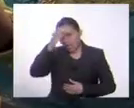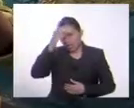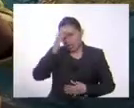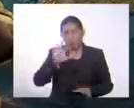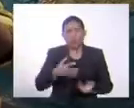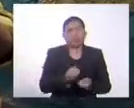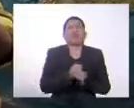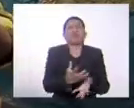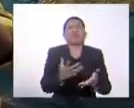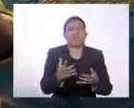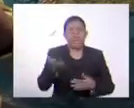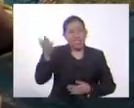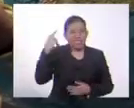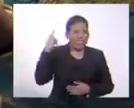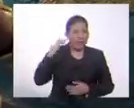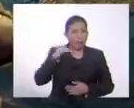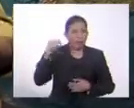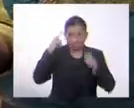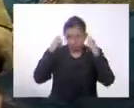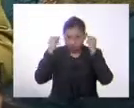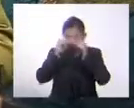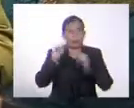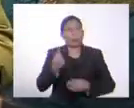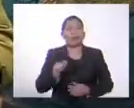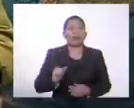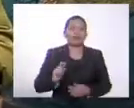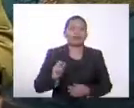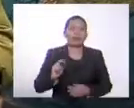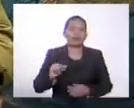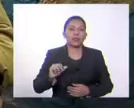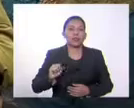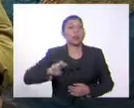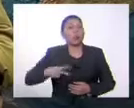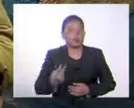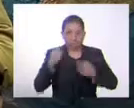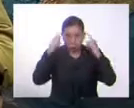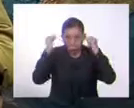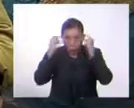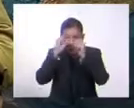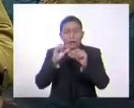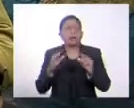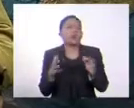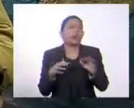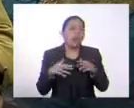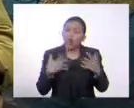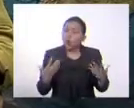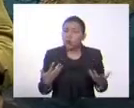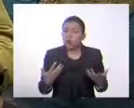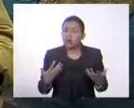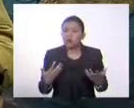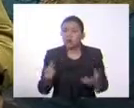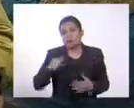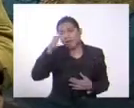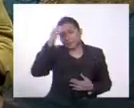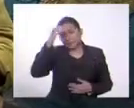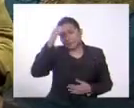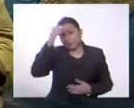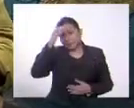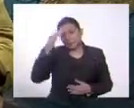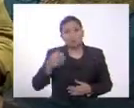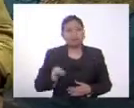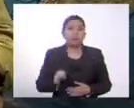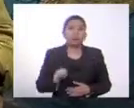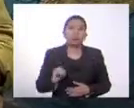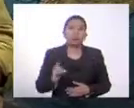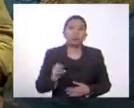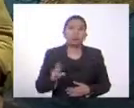llegamos a un concepto moderno de sociedad política, de sociedad civil y de separación de